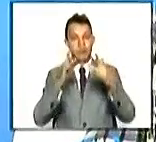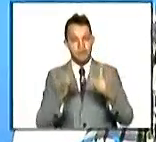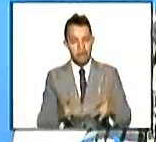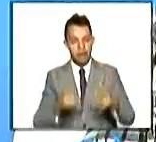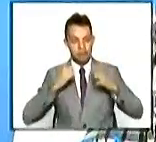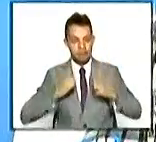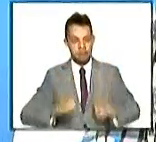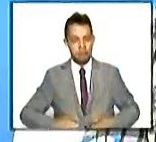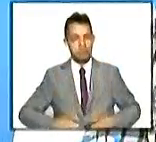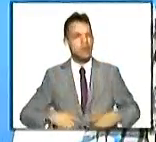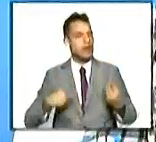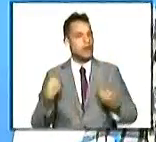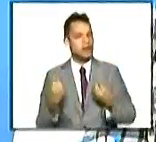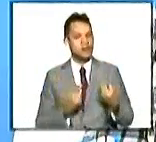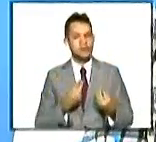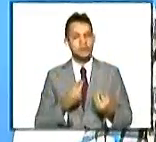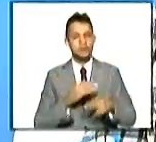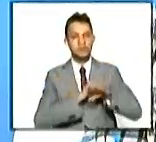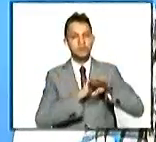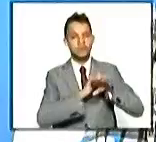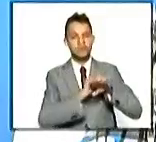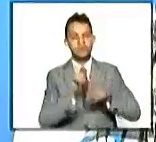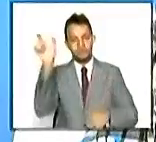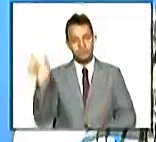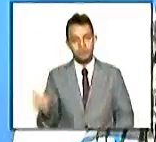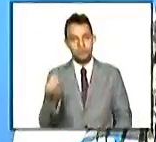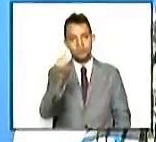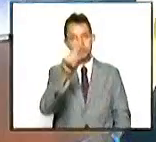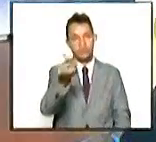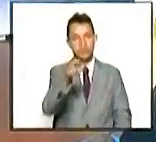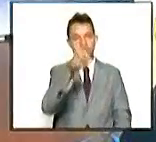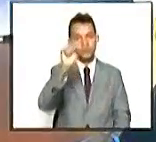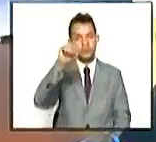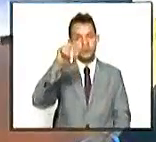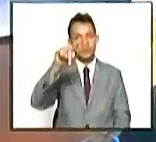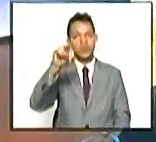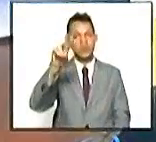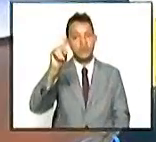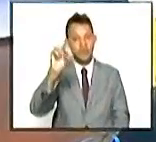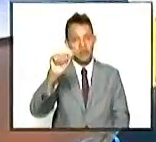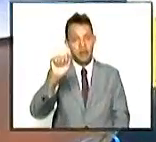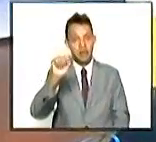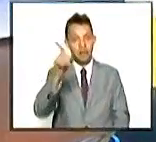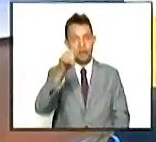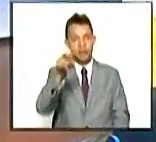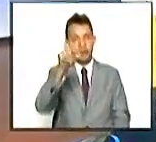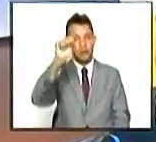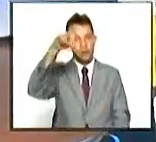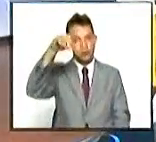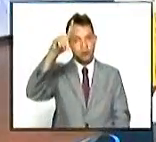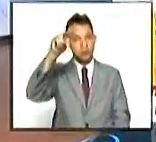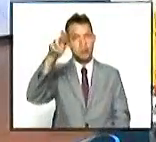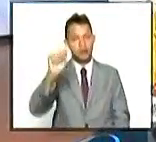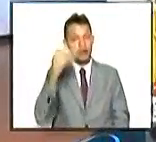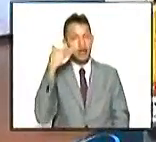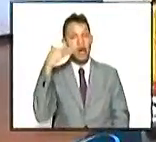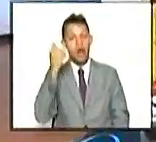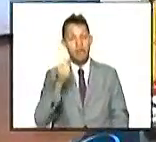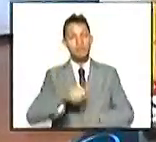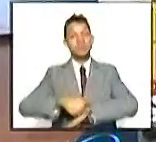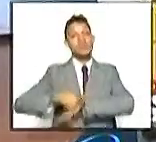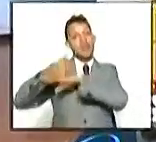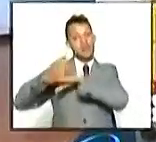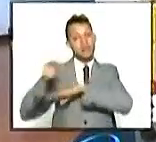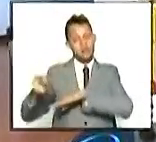nuestra invitada es Sandra Marcela Sarria, directora de la Fundación Centro Integral de